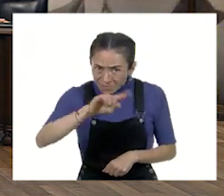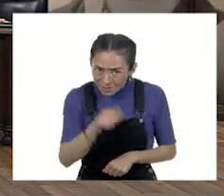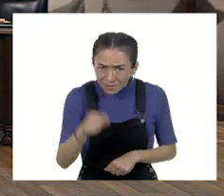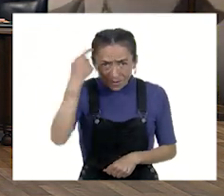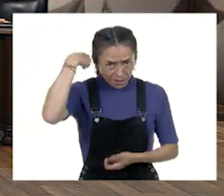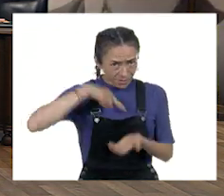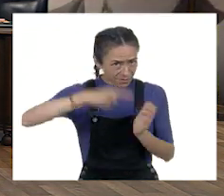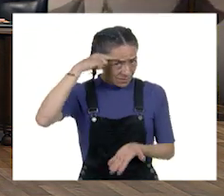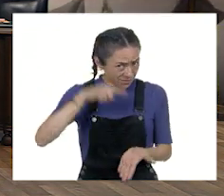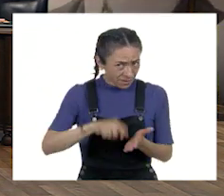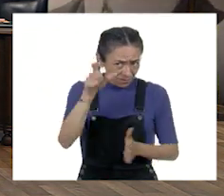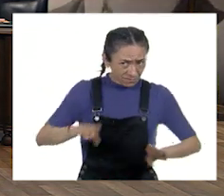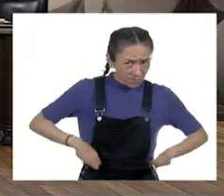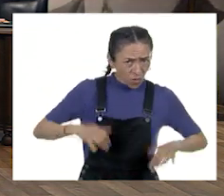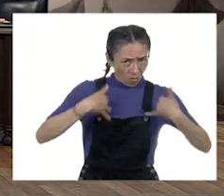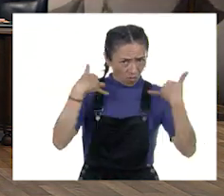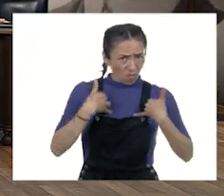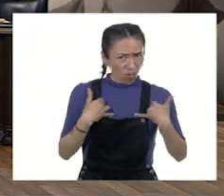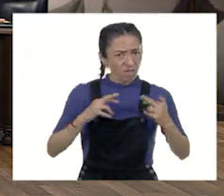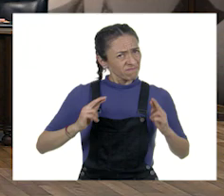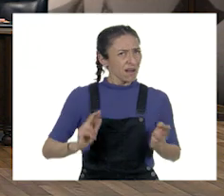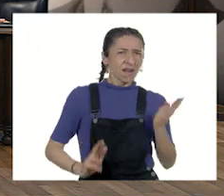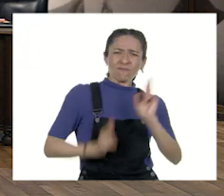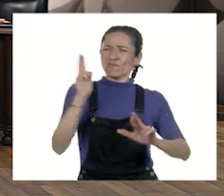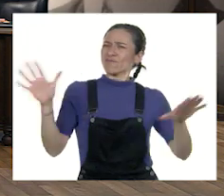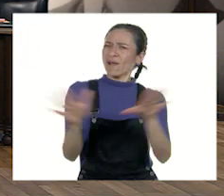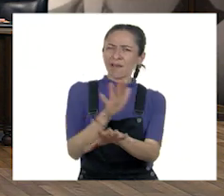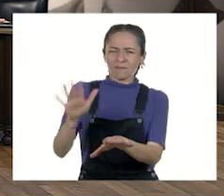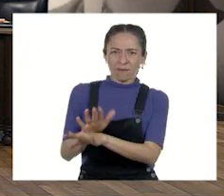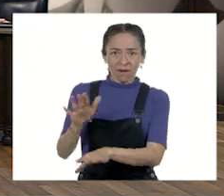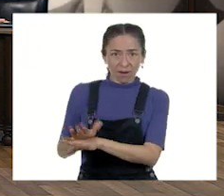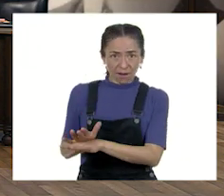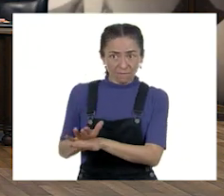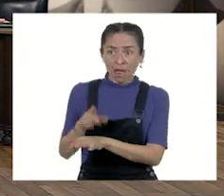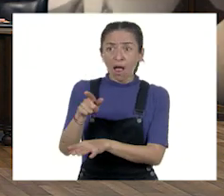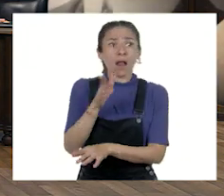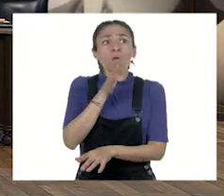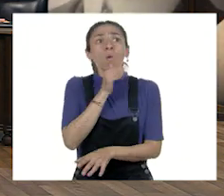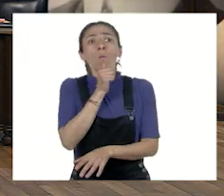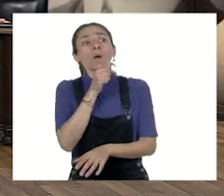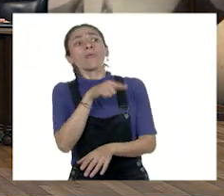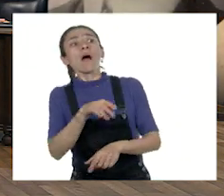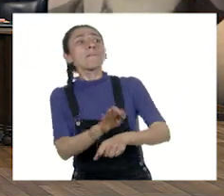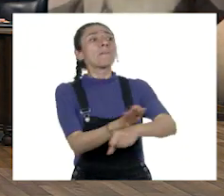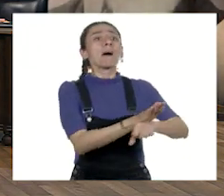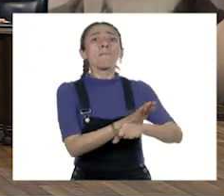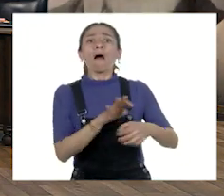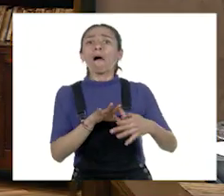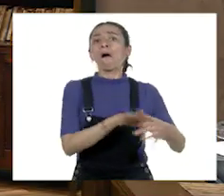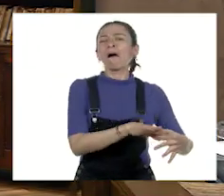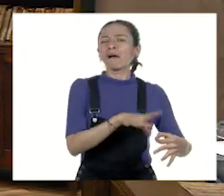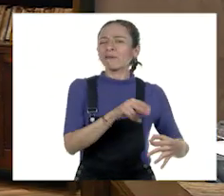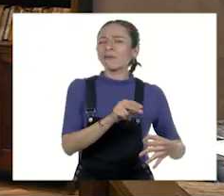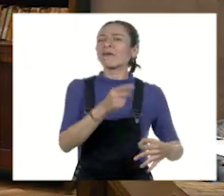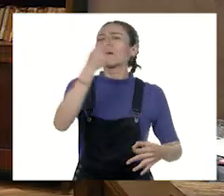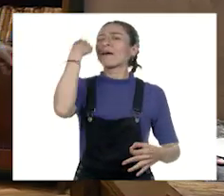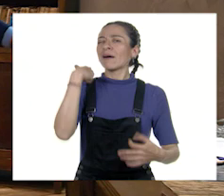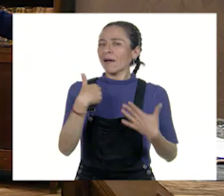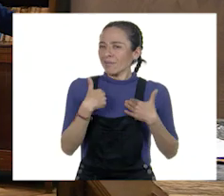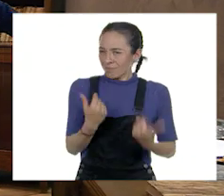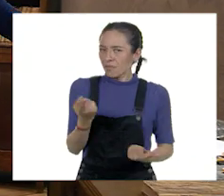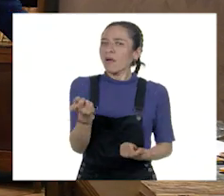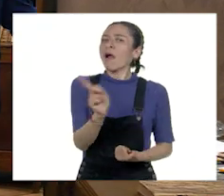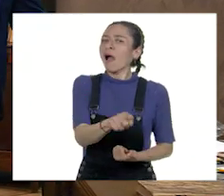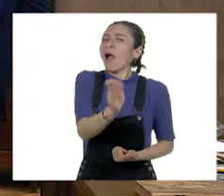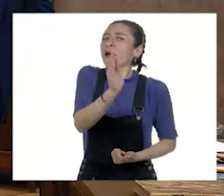joven revolucionario incapaz de alquilarse a los protectores. Me explico que a ellos se preste y para ello sirva